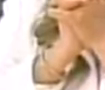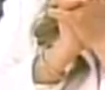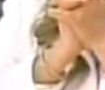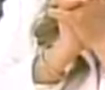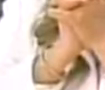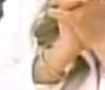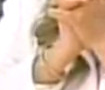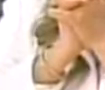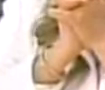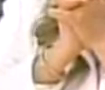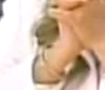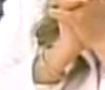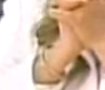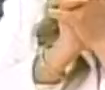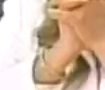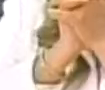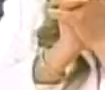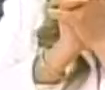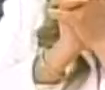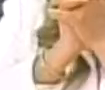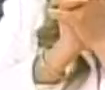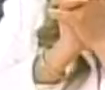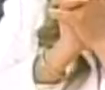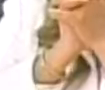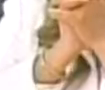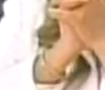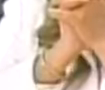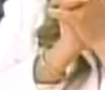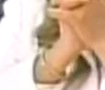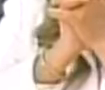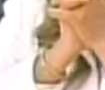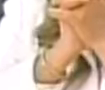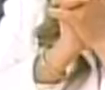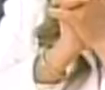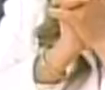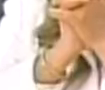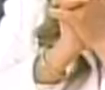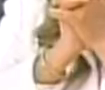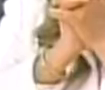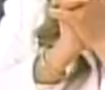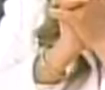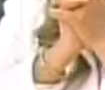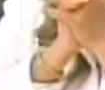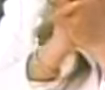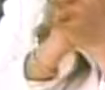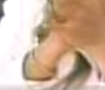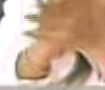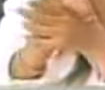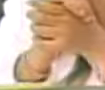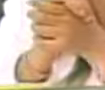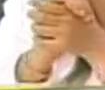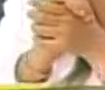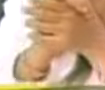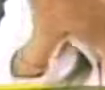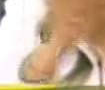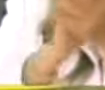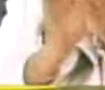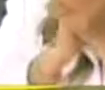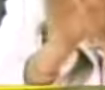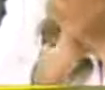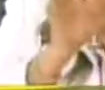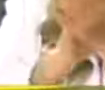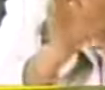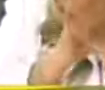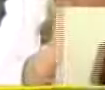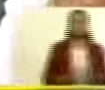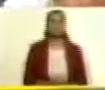tecnológica. Tenemos excelentes referencias, experiencias exitosas, como han sido la Alianza Científico-Campesina, y